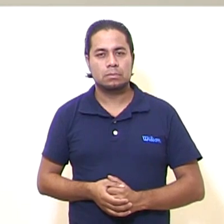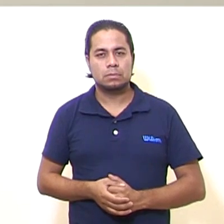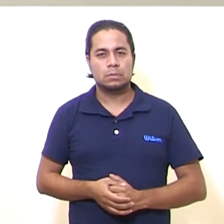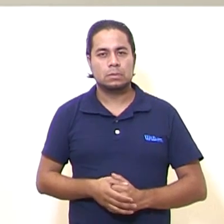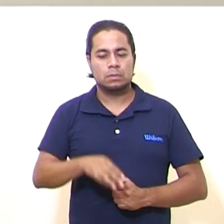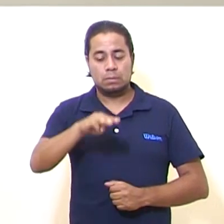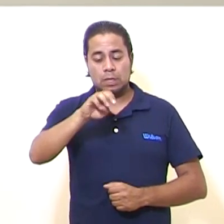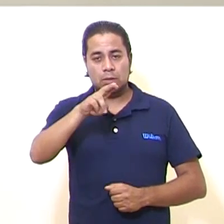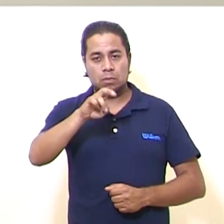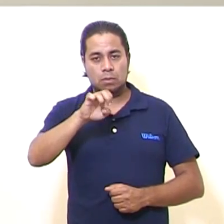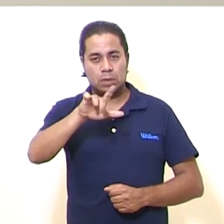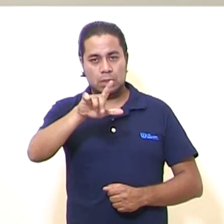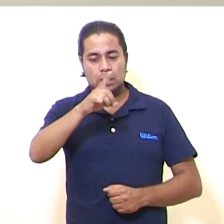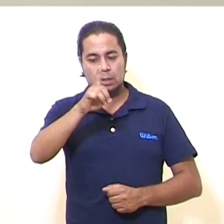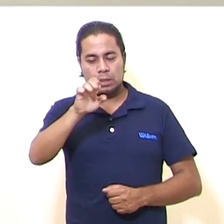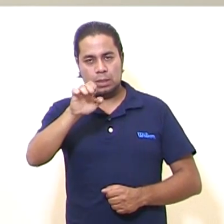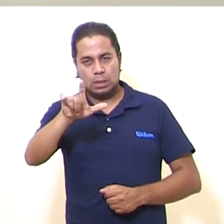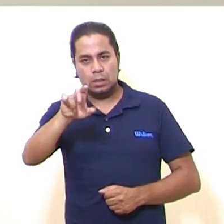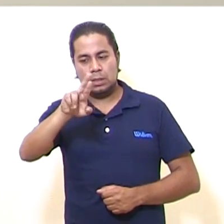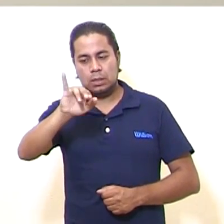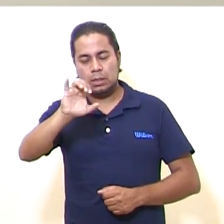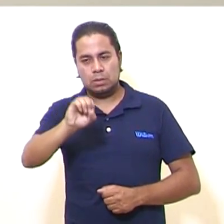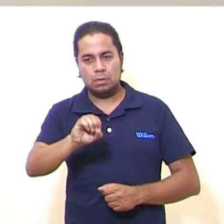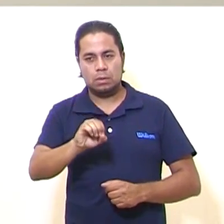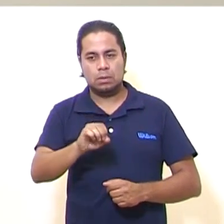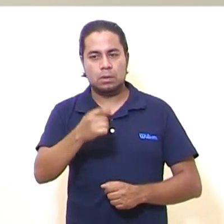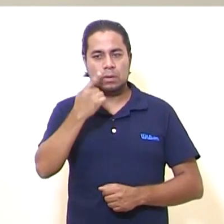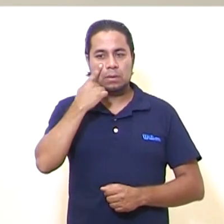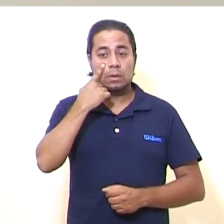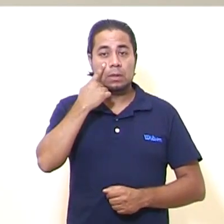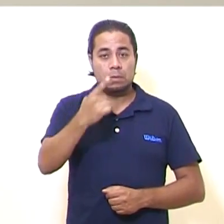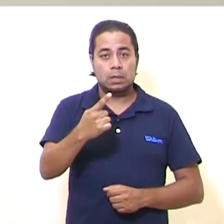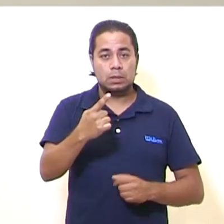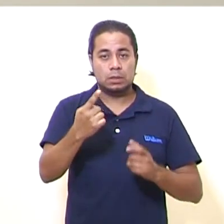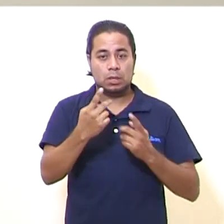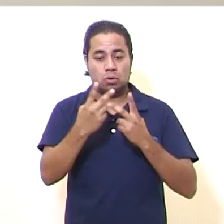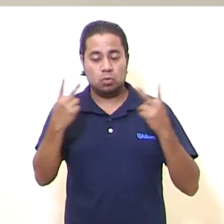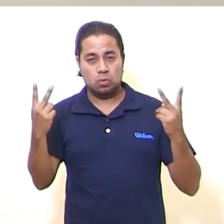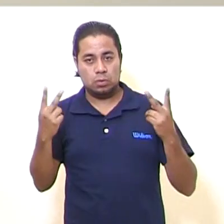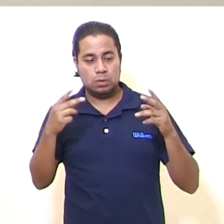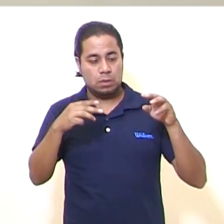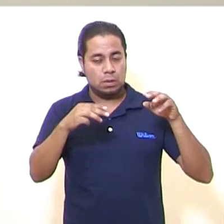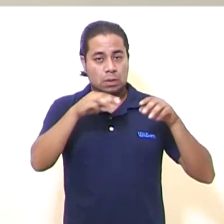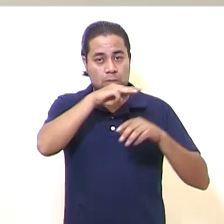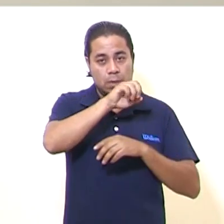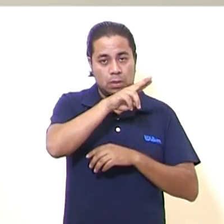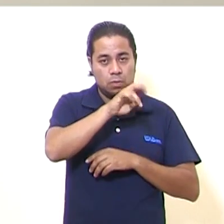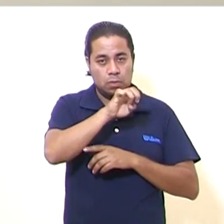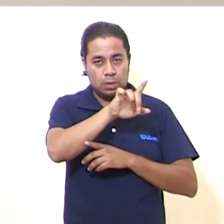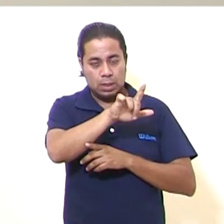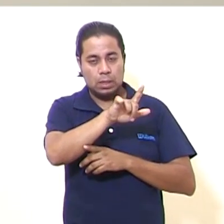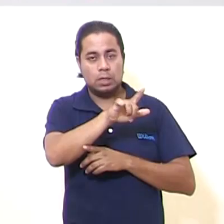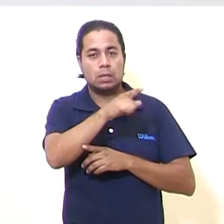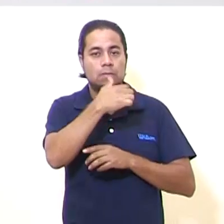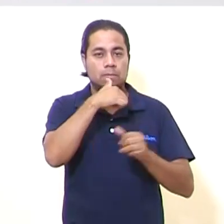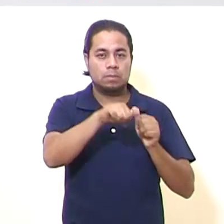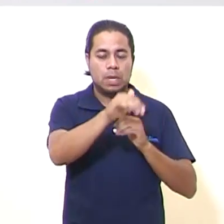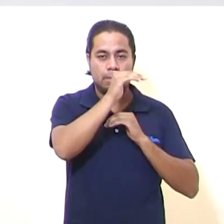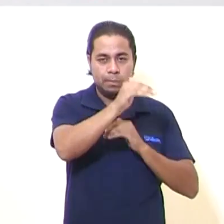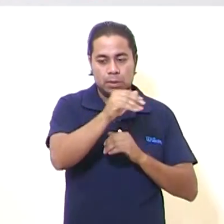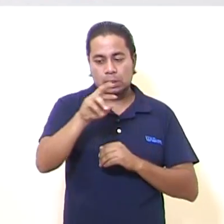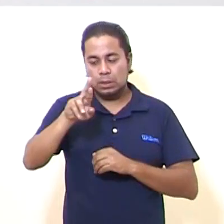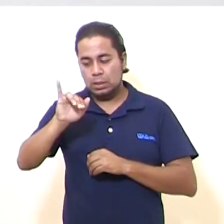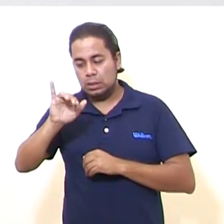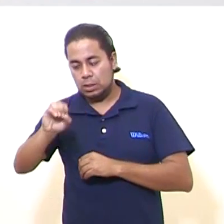Río. ¿Te das cuenta? Los dos van a utilizar mayúsculas porque son